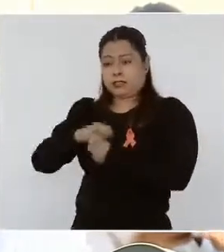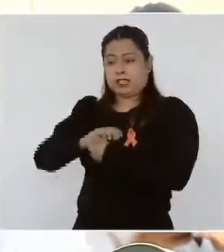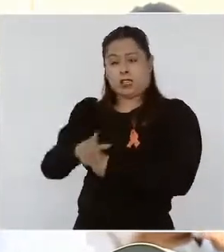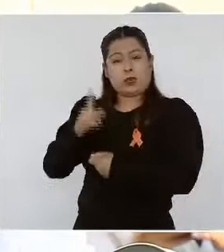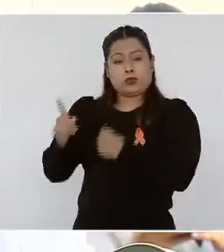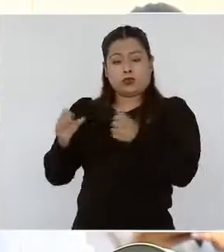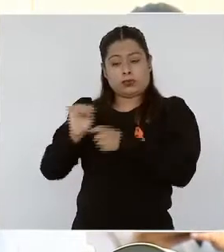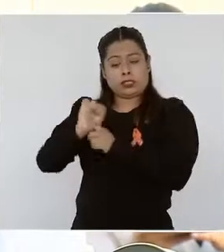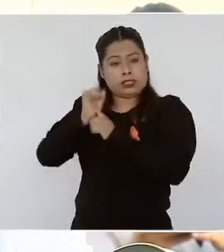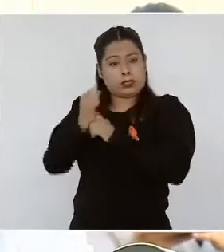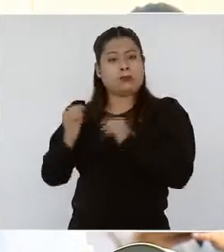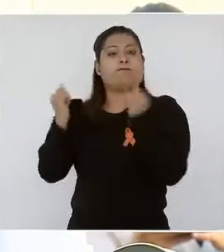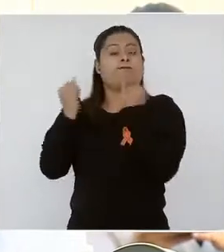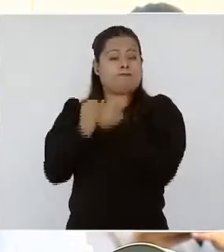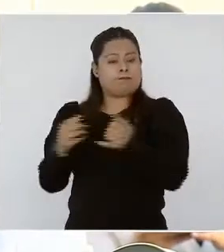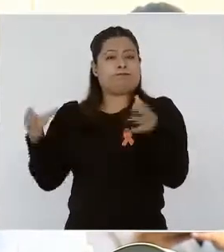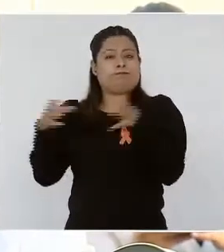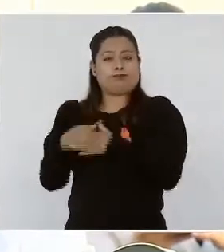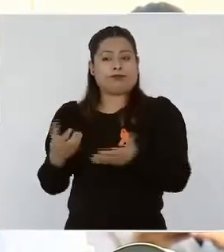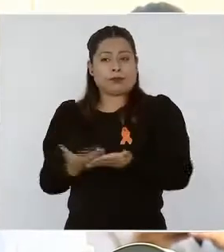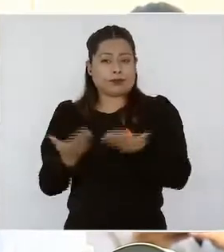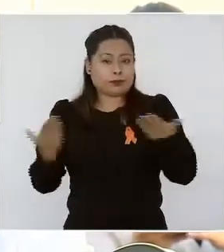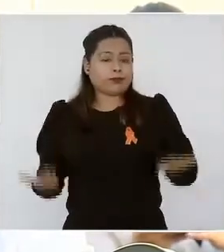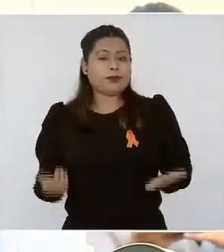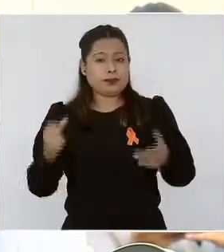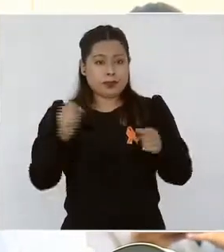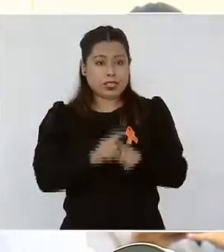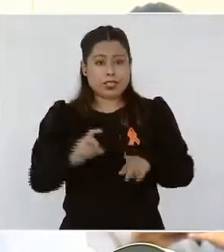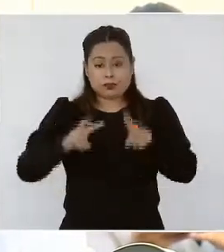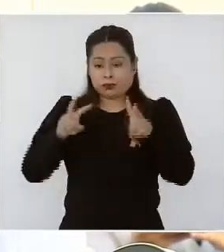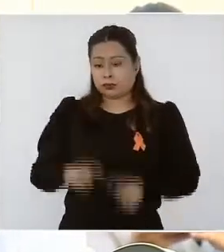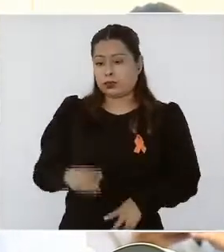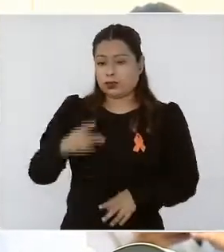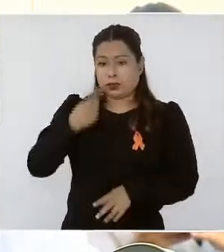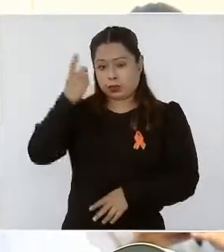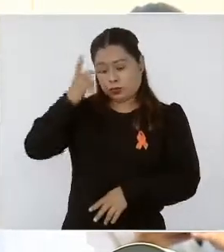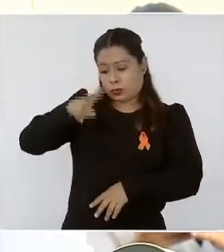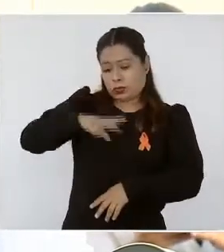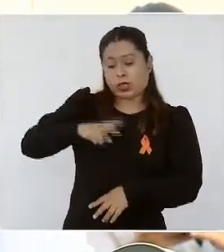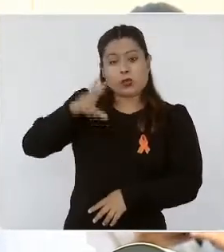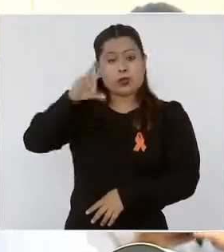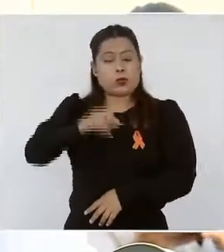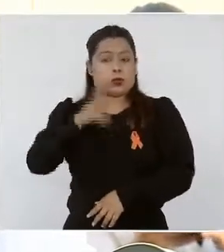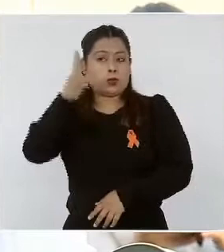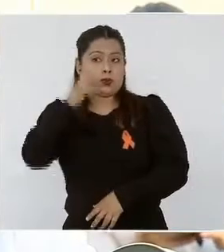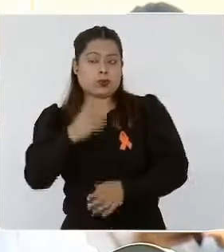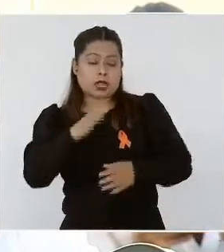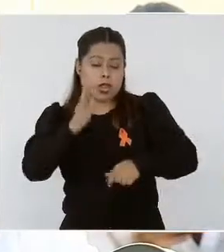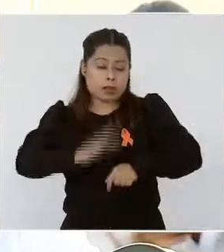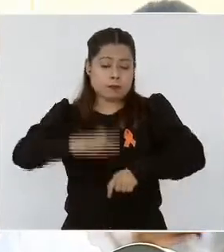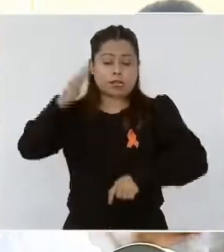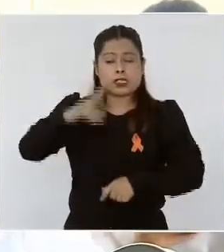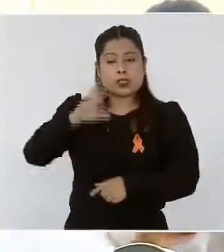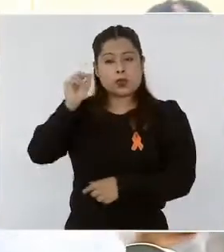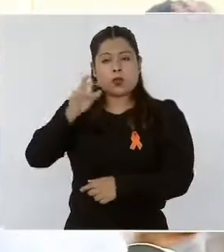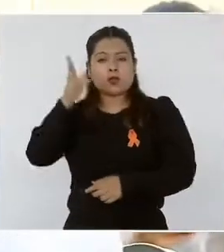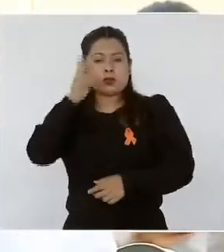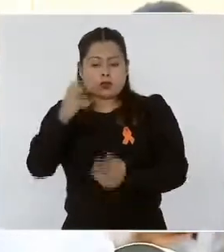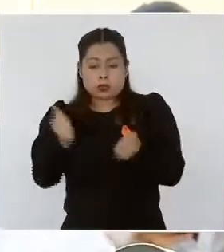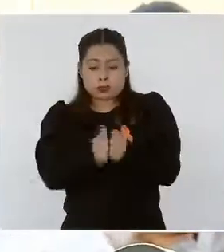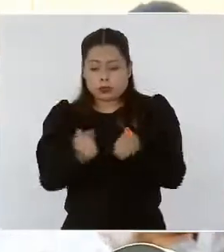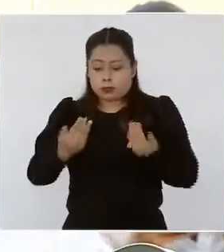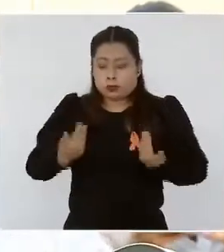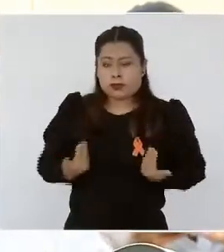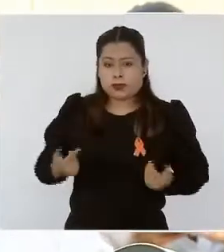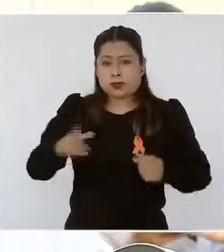una situación en la cual nosotros estábamos siendo rehenes de nuestra propia prisa, de no oír a los demás, de no escucharnos a nosotros mismos, de